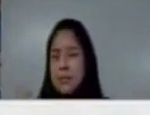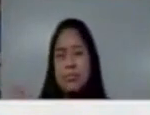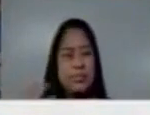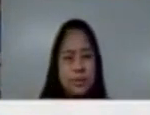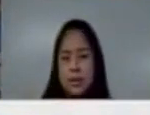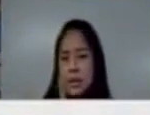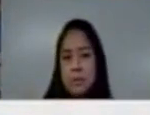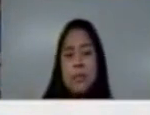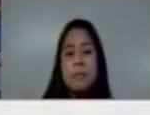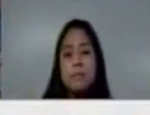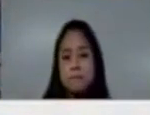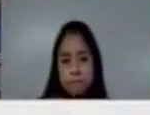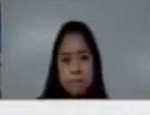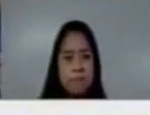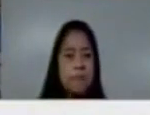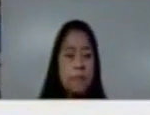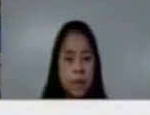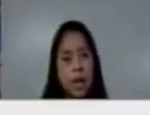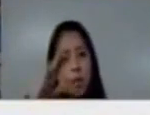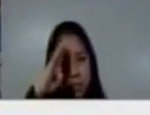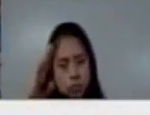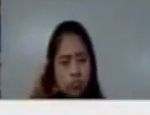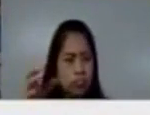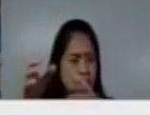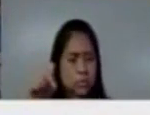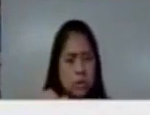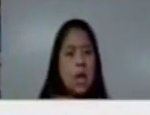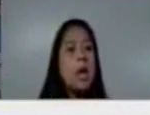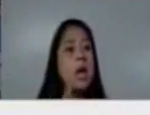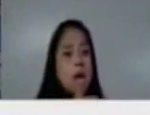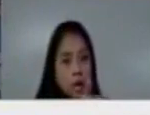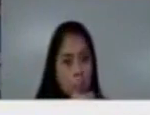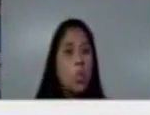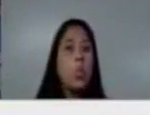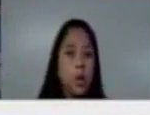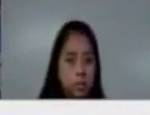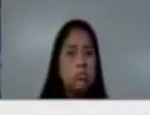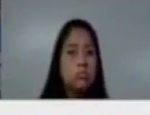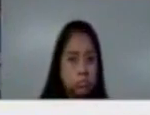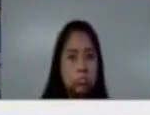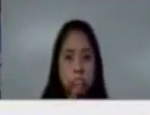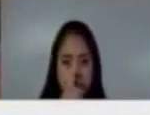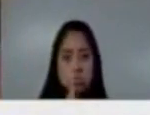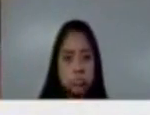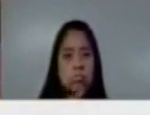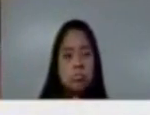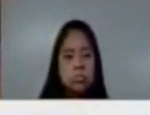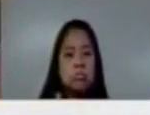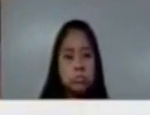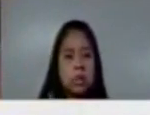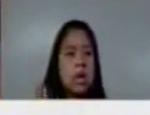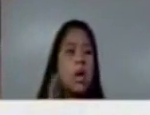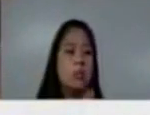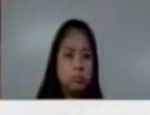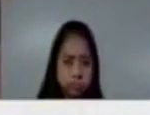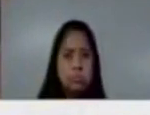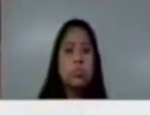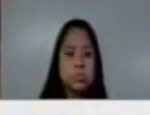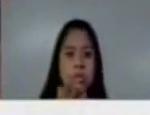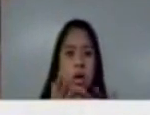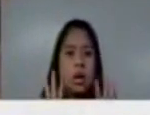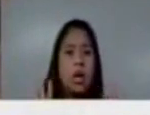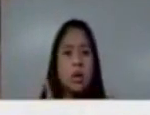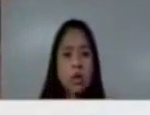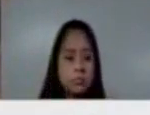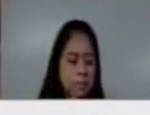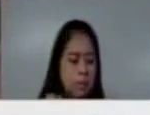los dos países han dado muy buenos resultados y nos han permitido poder capturar gente, poder